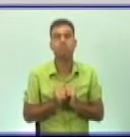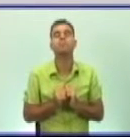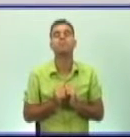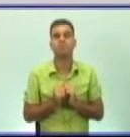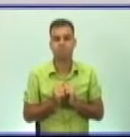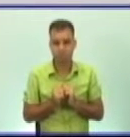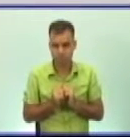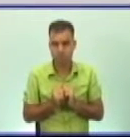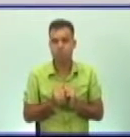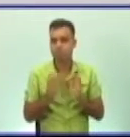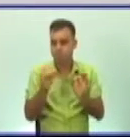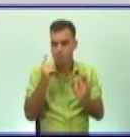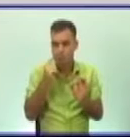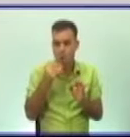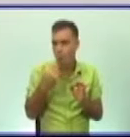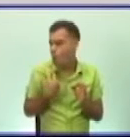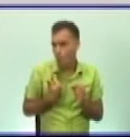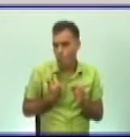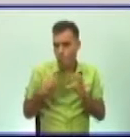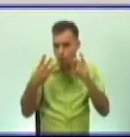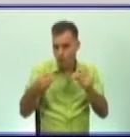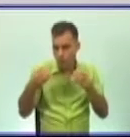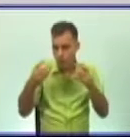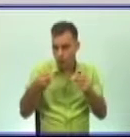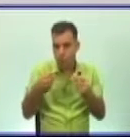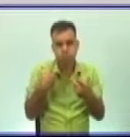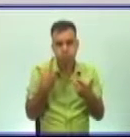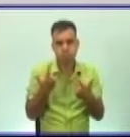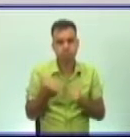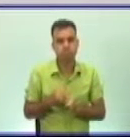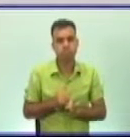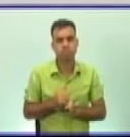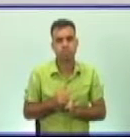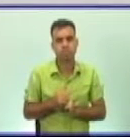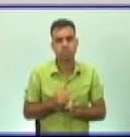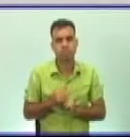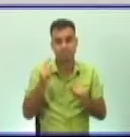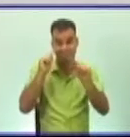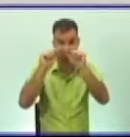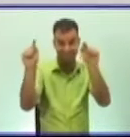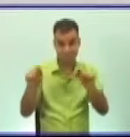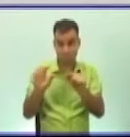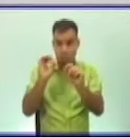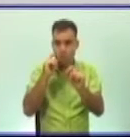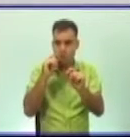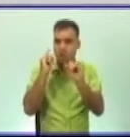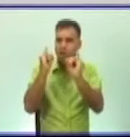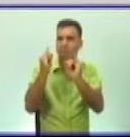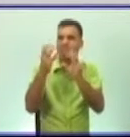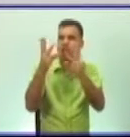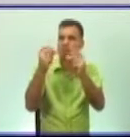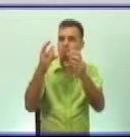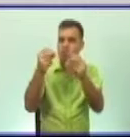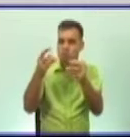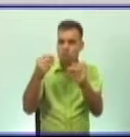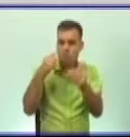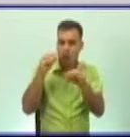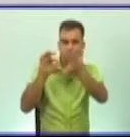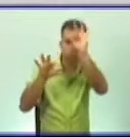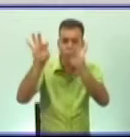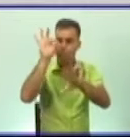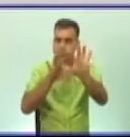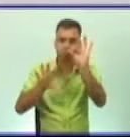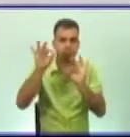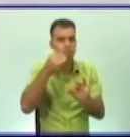valor de la amplitud de la corriente en el circuito, a partir de los datos que ya hemos ido obteniendo, algunos de forma directa y